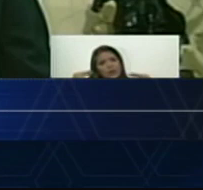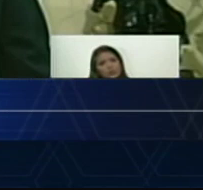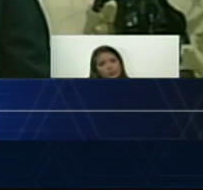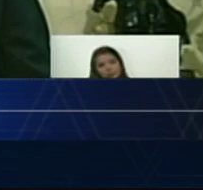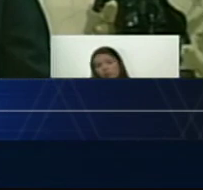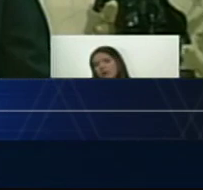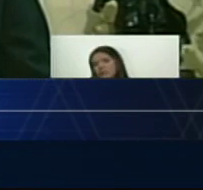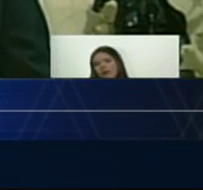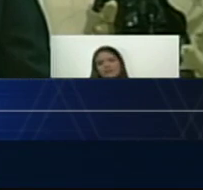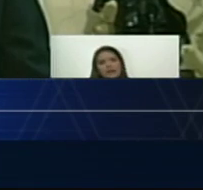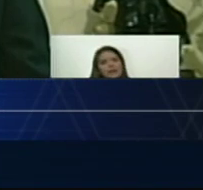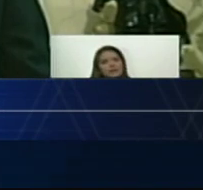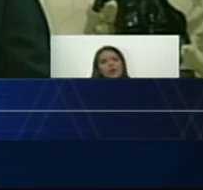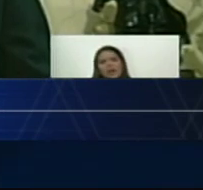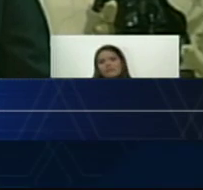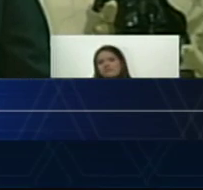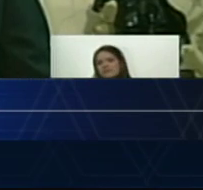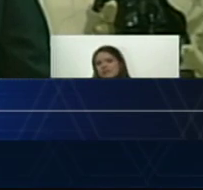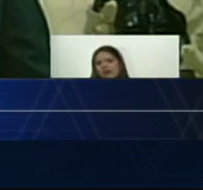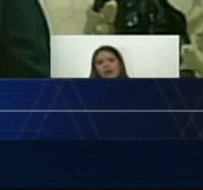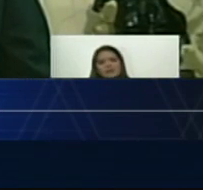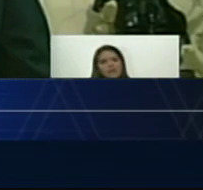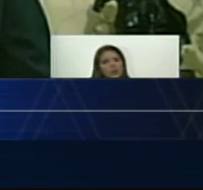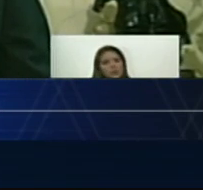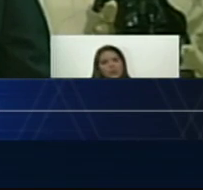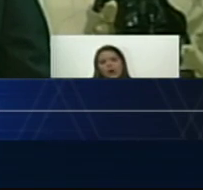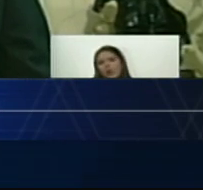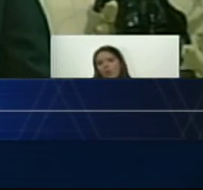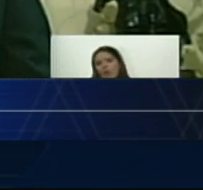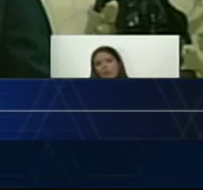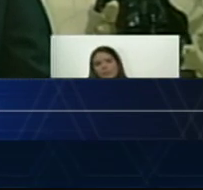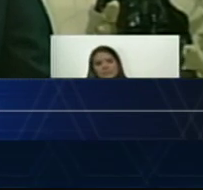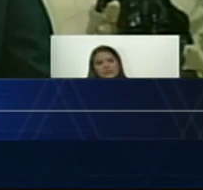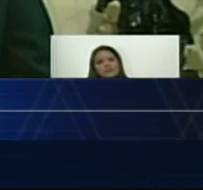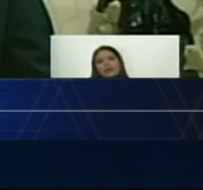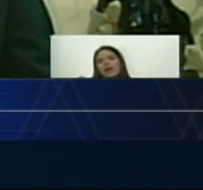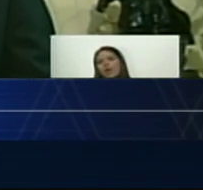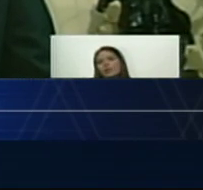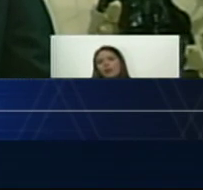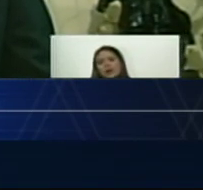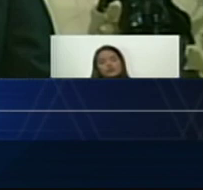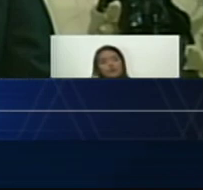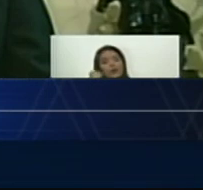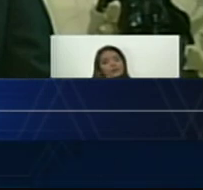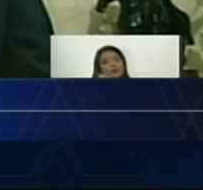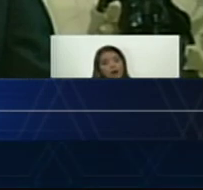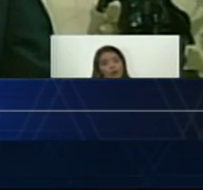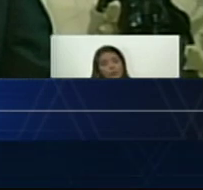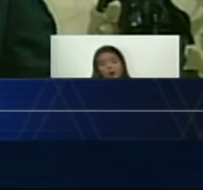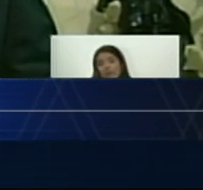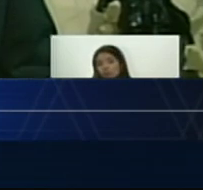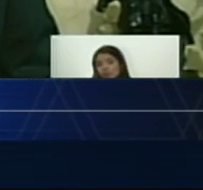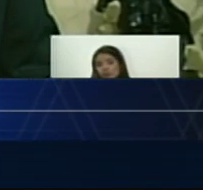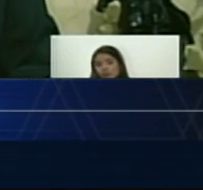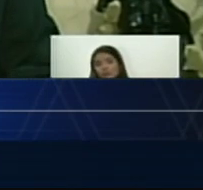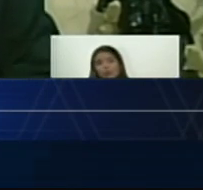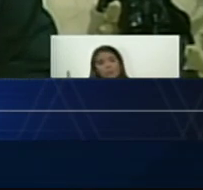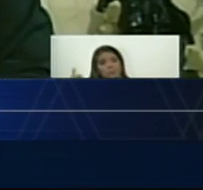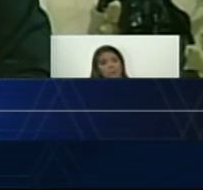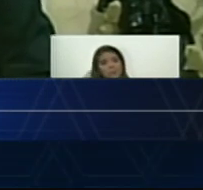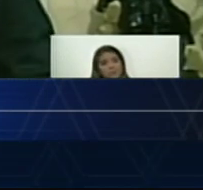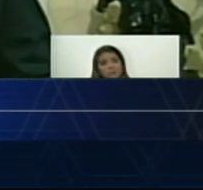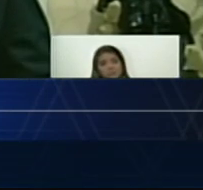los derechos a la vida digna, la salud, la alimentación, la educación, el trabajo y todos aquellos